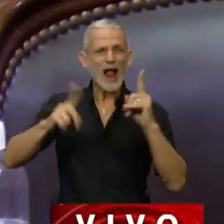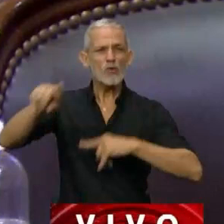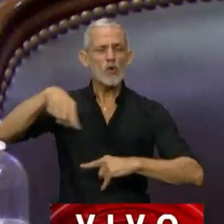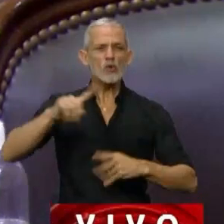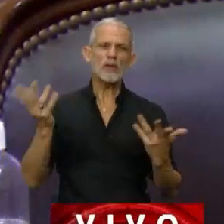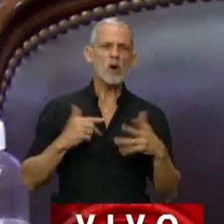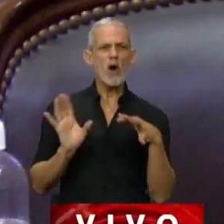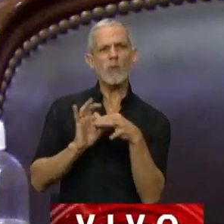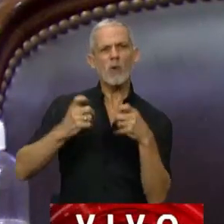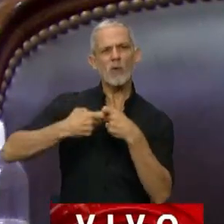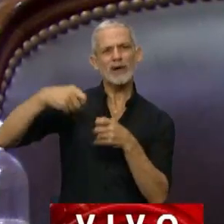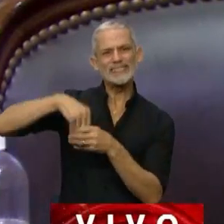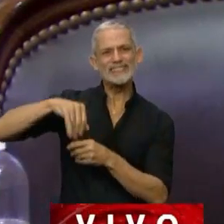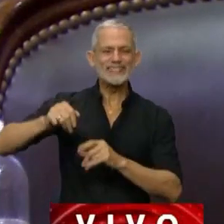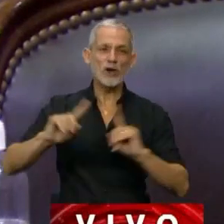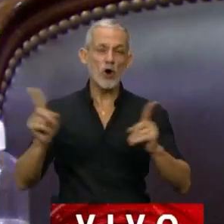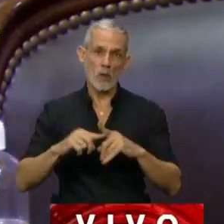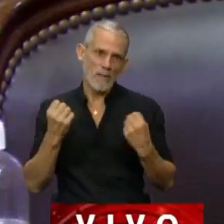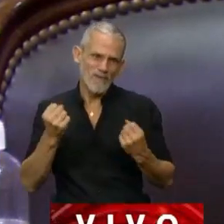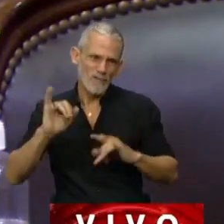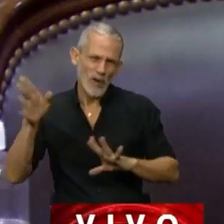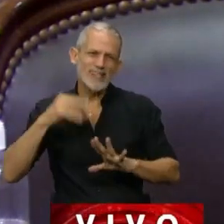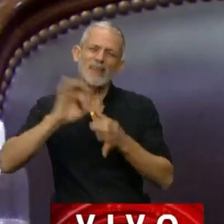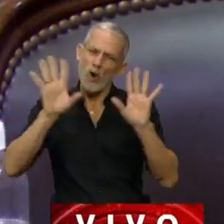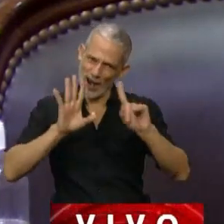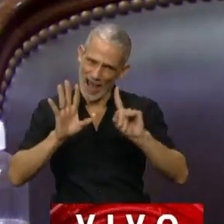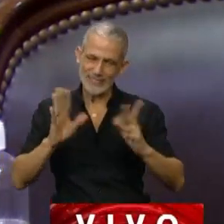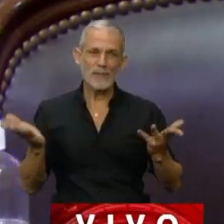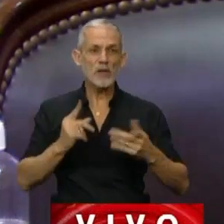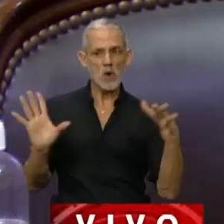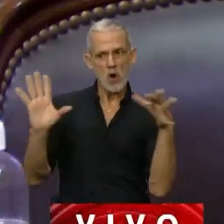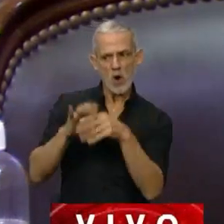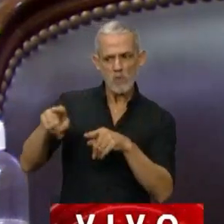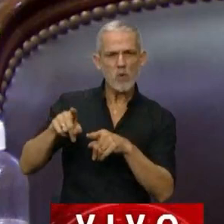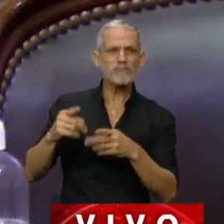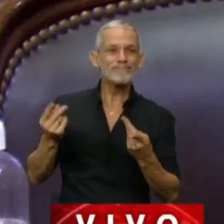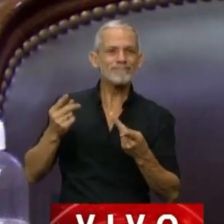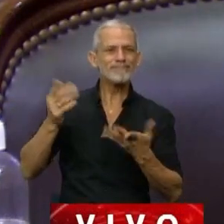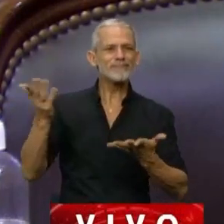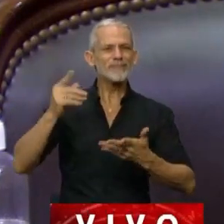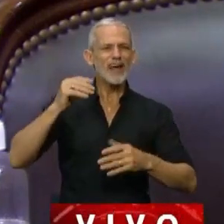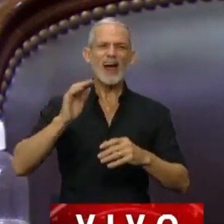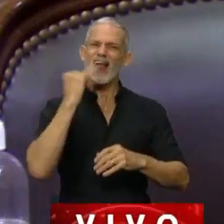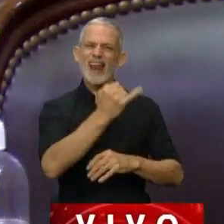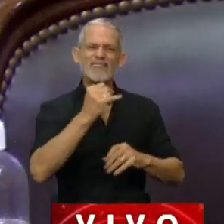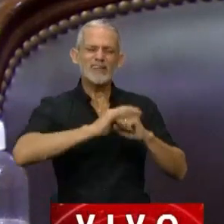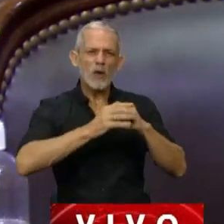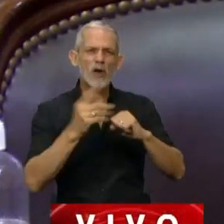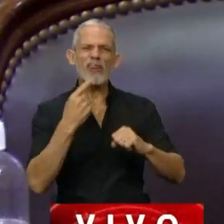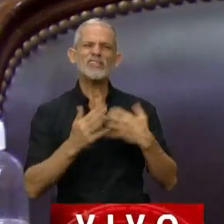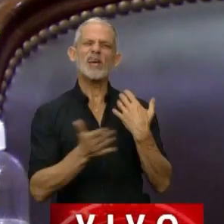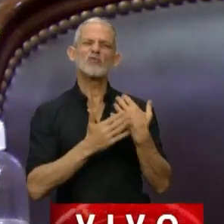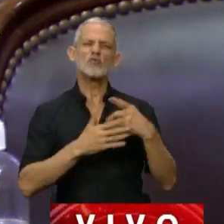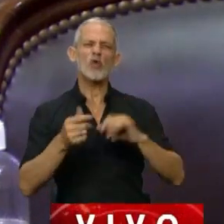si se alían o no, y hablando de fortalecimiento de la democracia, con alguien que les dice a Rodríguez Larreta que es un zurdo de